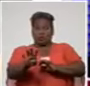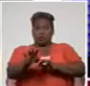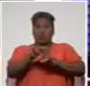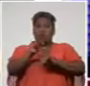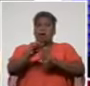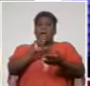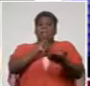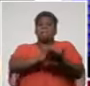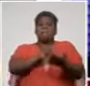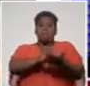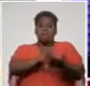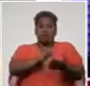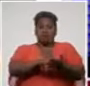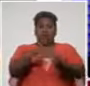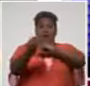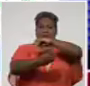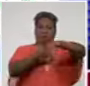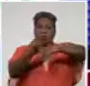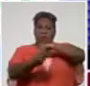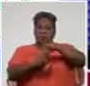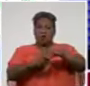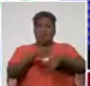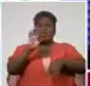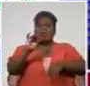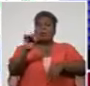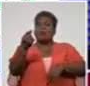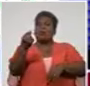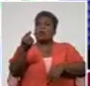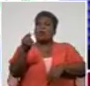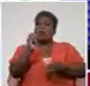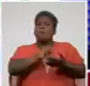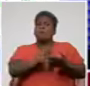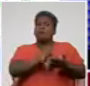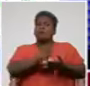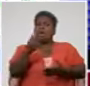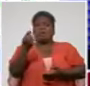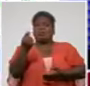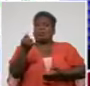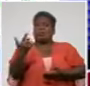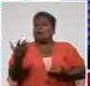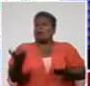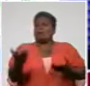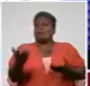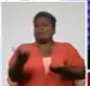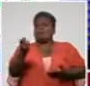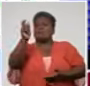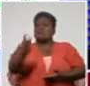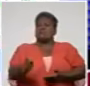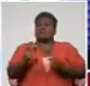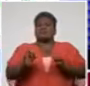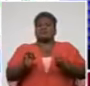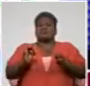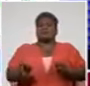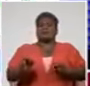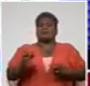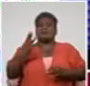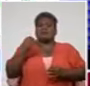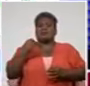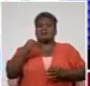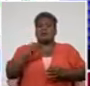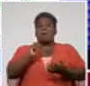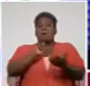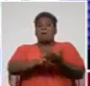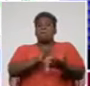este periodo. ¿De qué montos estamos hablando, Luis Carlos? Porque siempre las personas decían, sobre todo las personas más conscientes, las multas que se